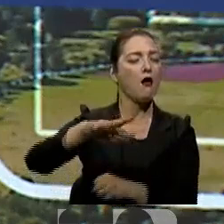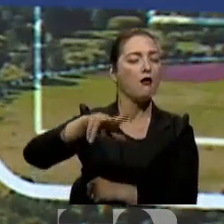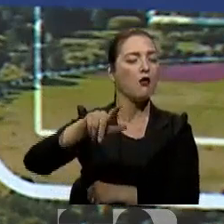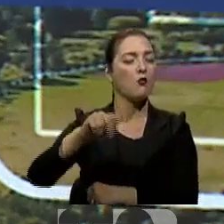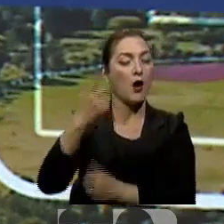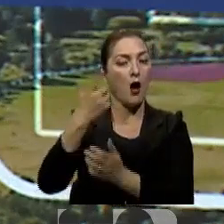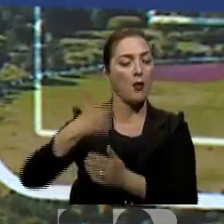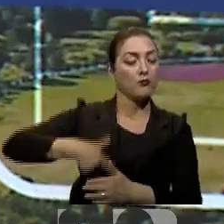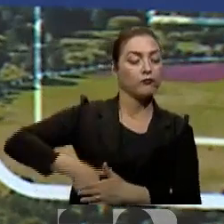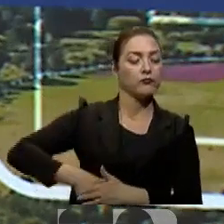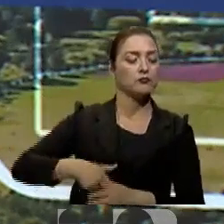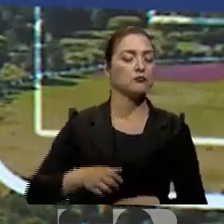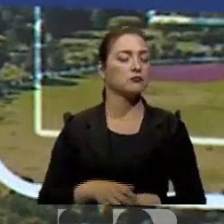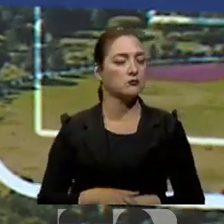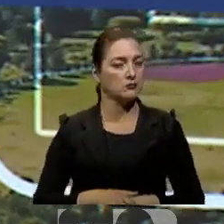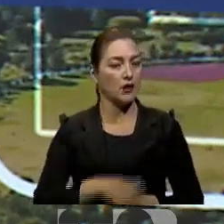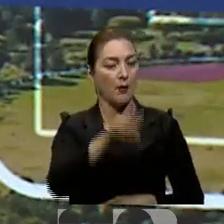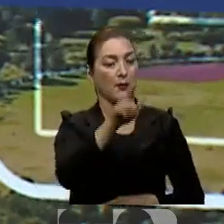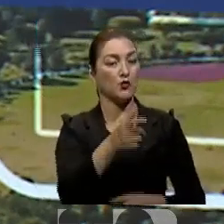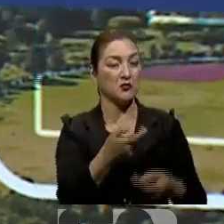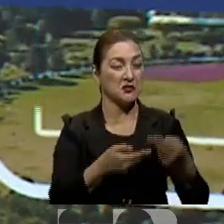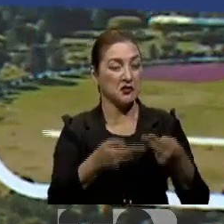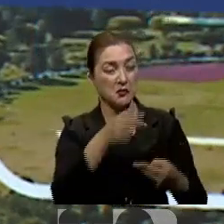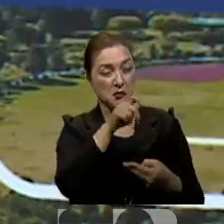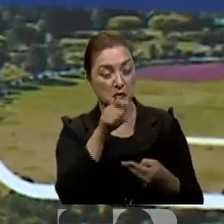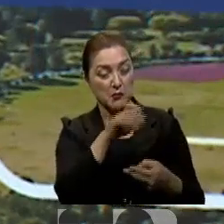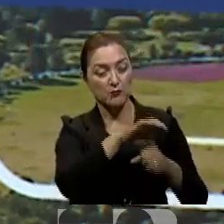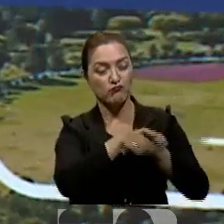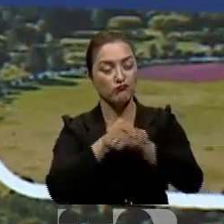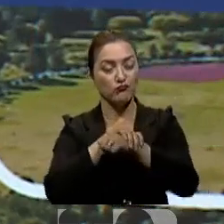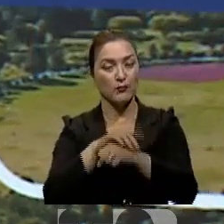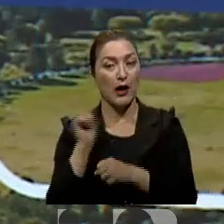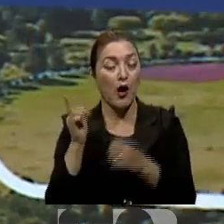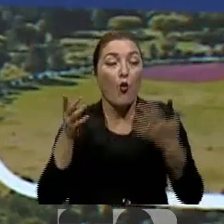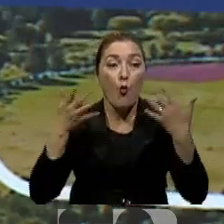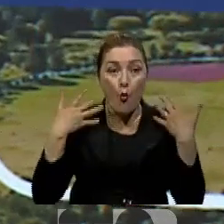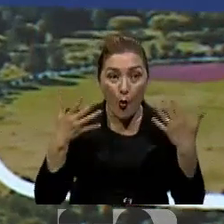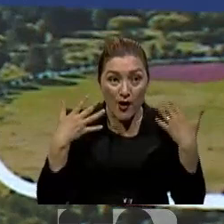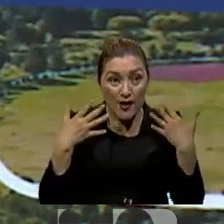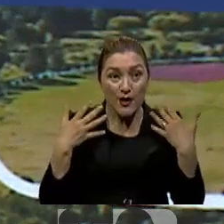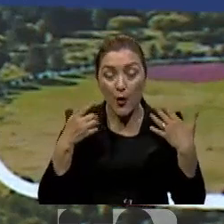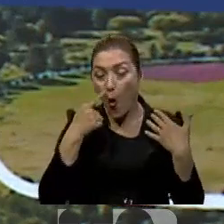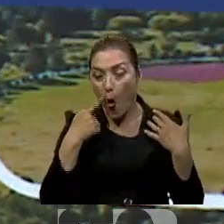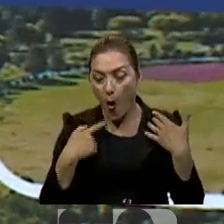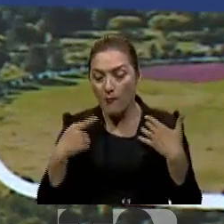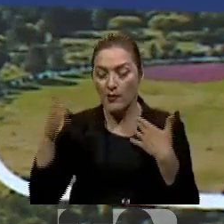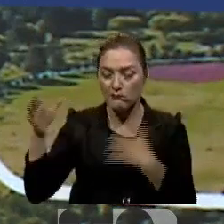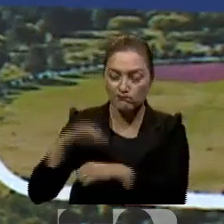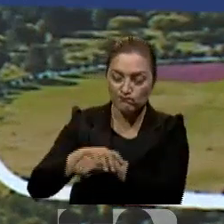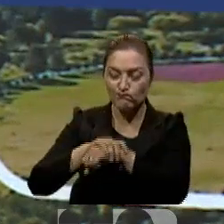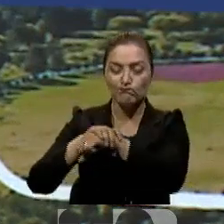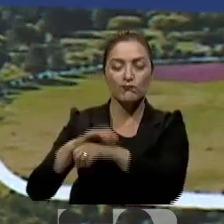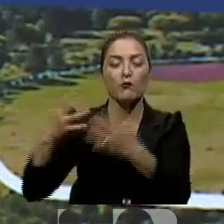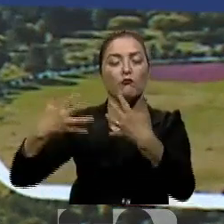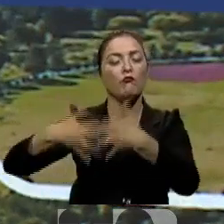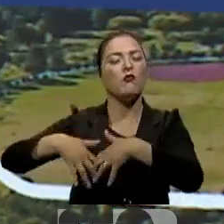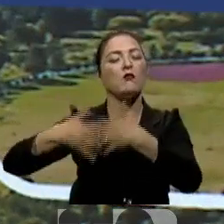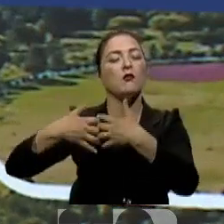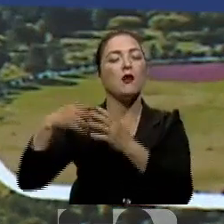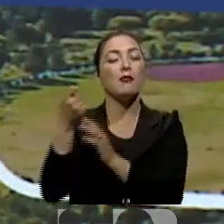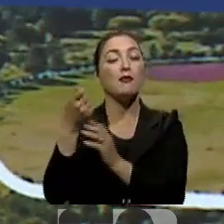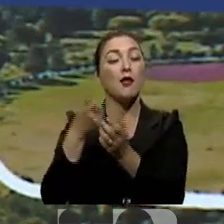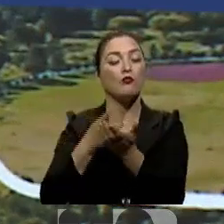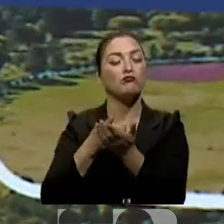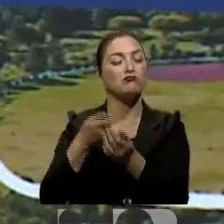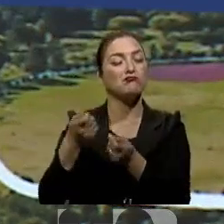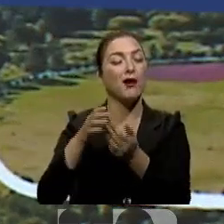presunto microtraficante fue capturado. Mientras tanto, en Guayaquil se logró la detención de un hombre involucrado en la fabricación de dinero